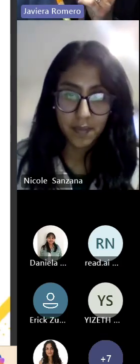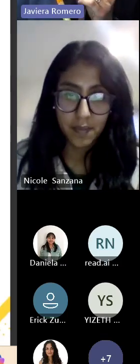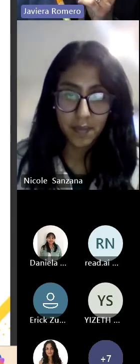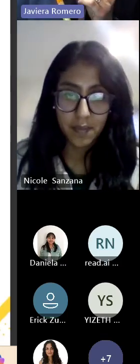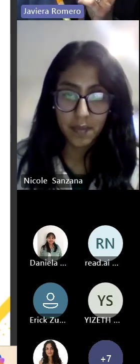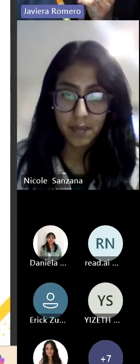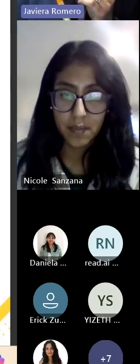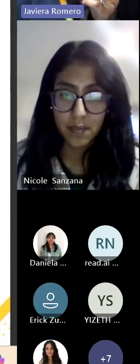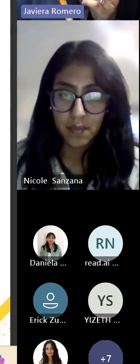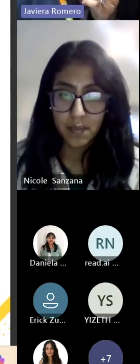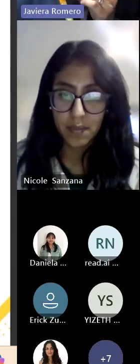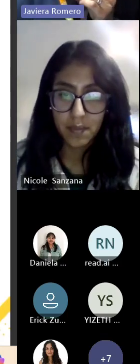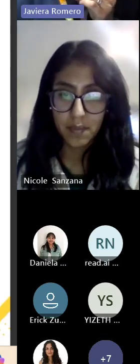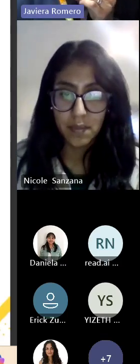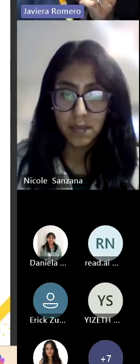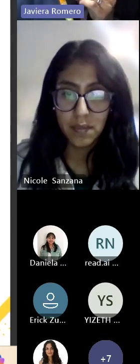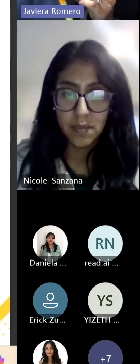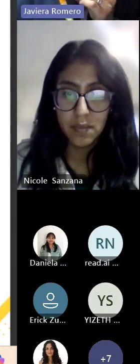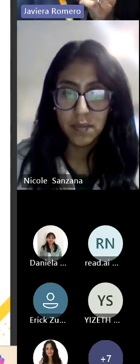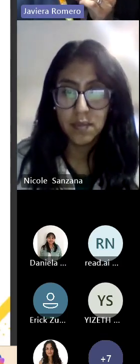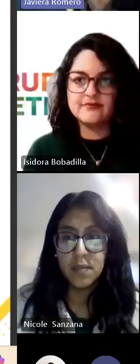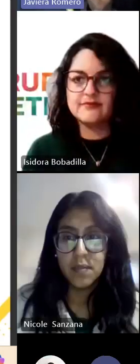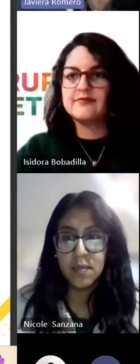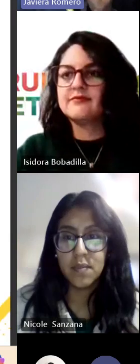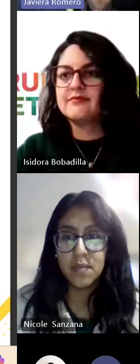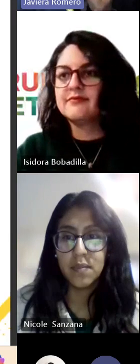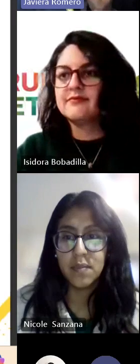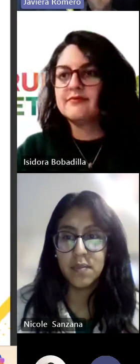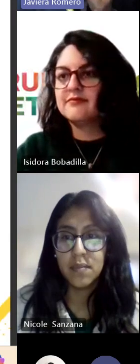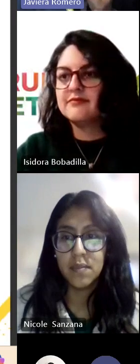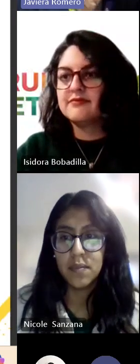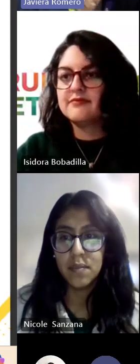también nosotros tenemos un correo corporativo que es